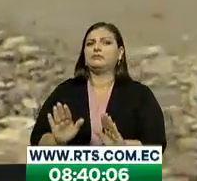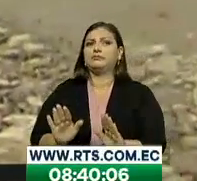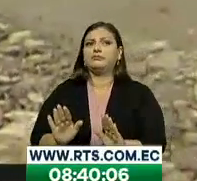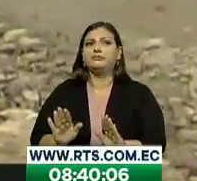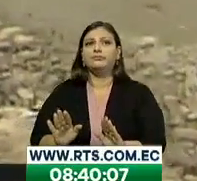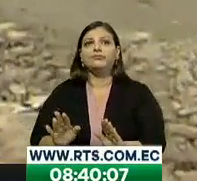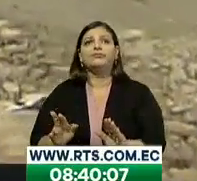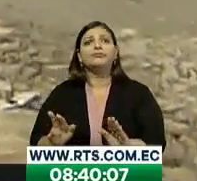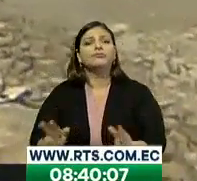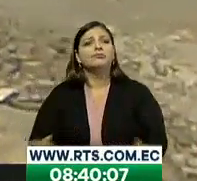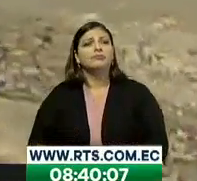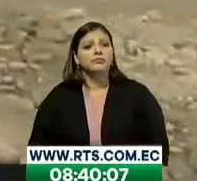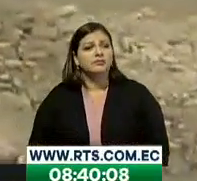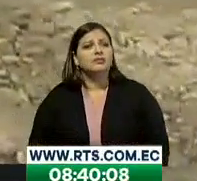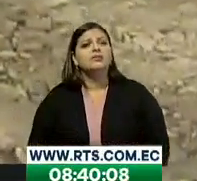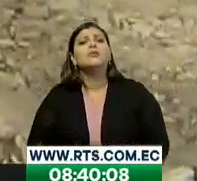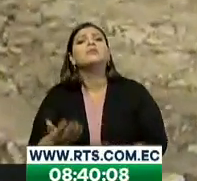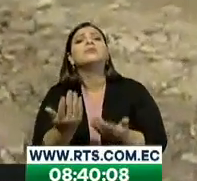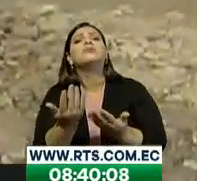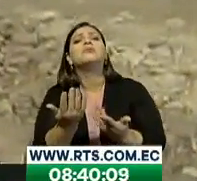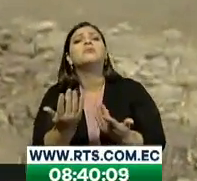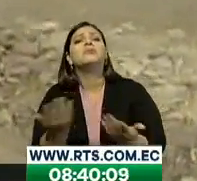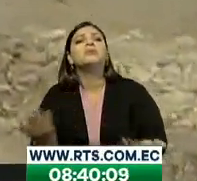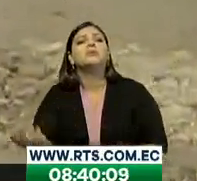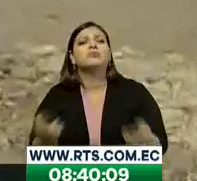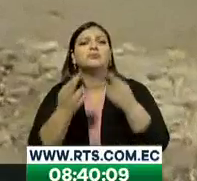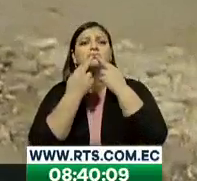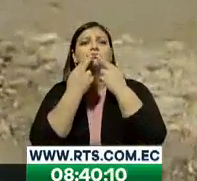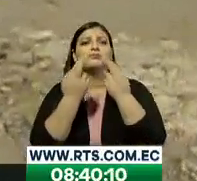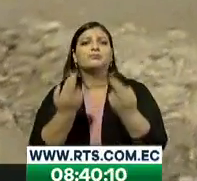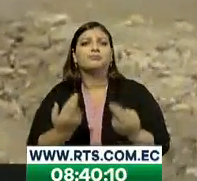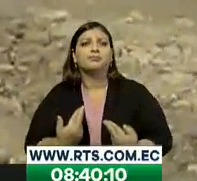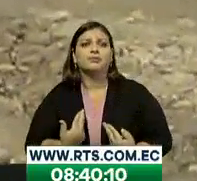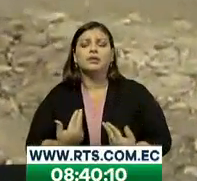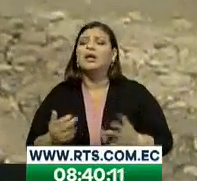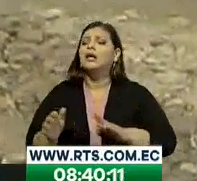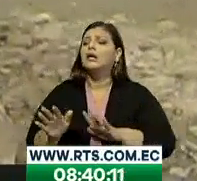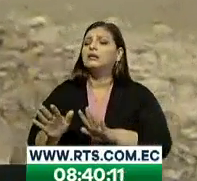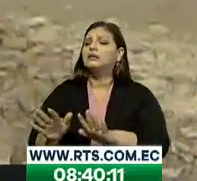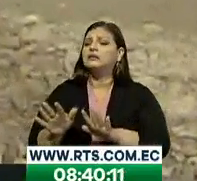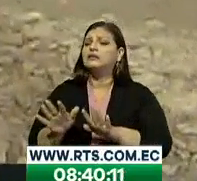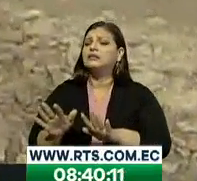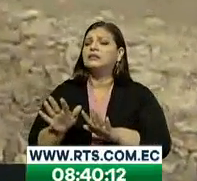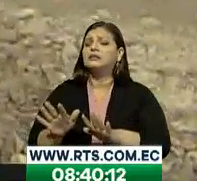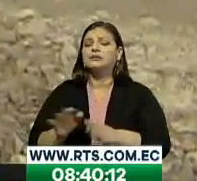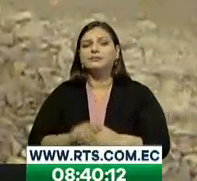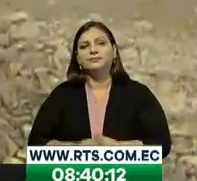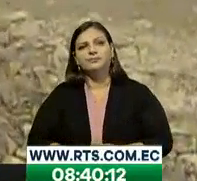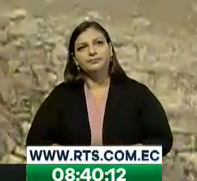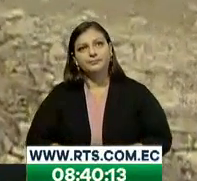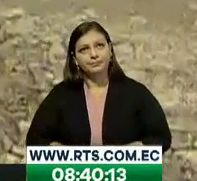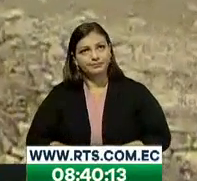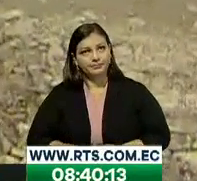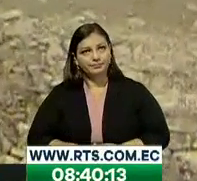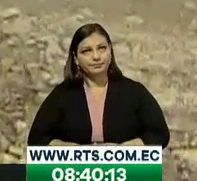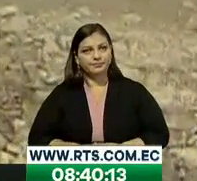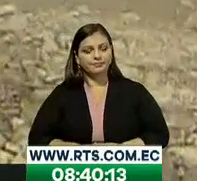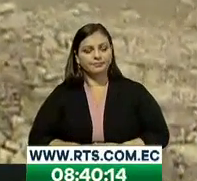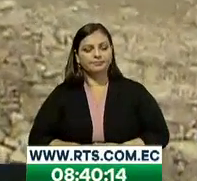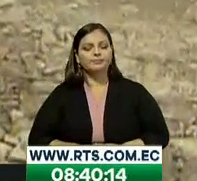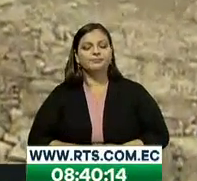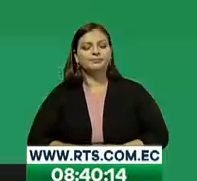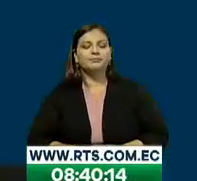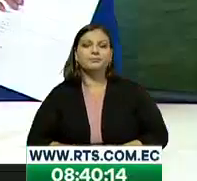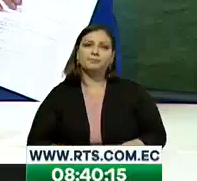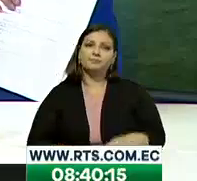que esperen que esperen y que mi querida rosa elena esperamos nosotros que en el siguiente enlace le tengamos